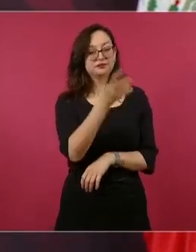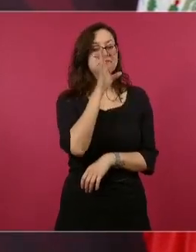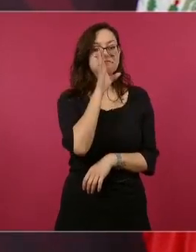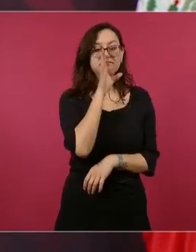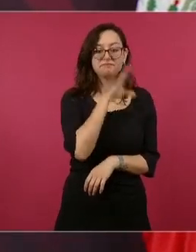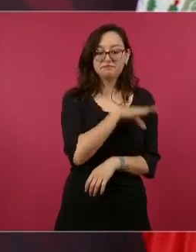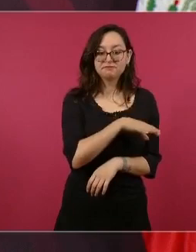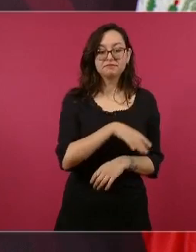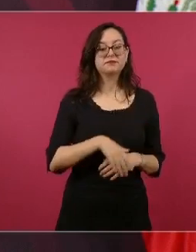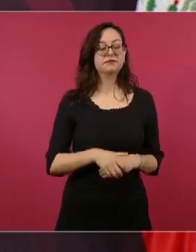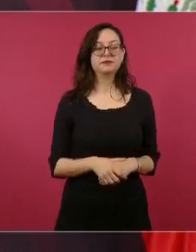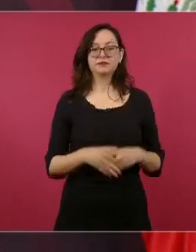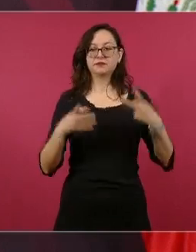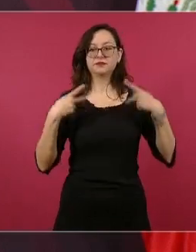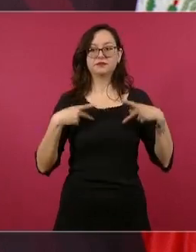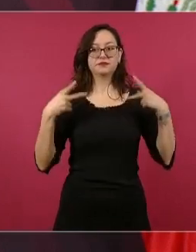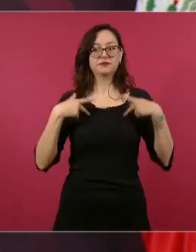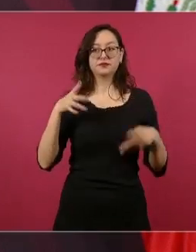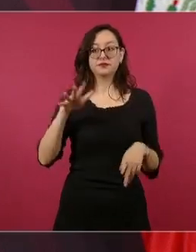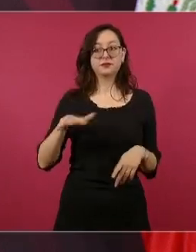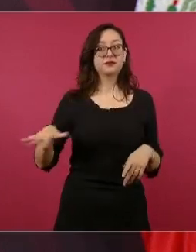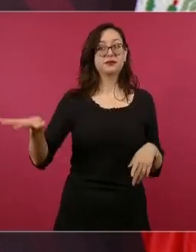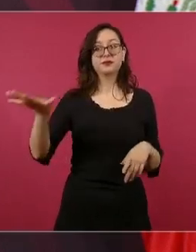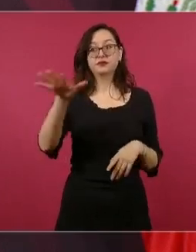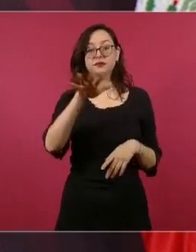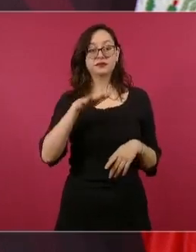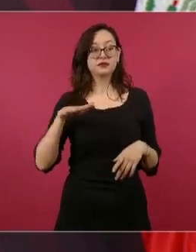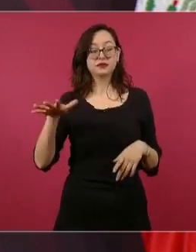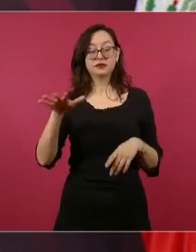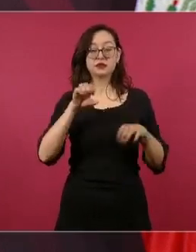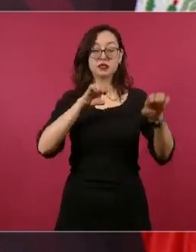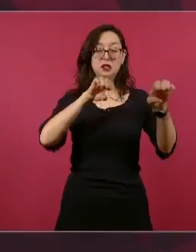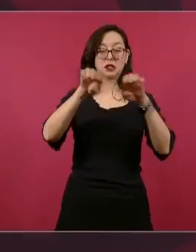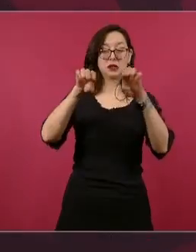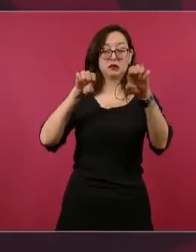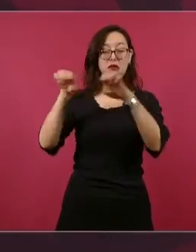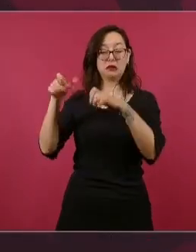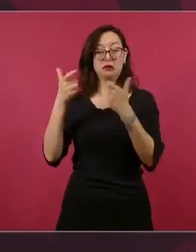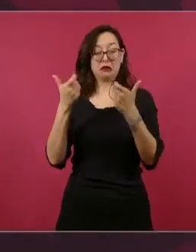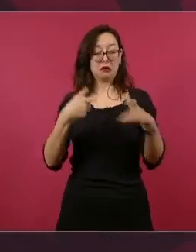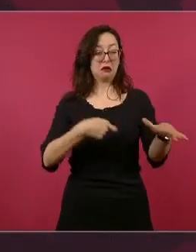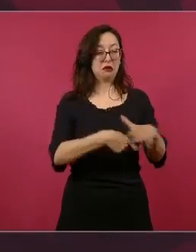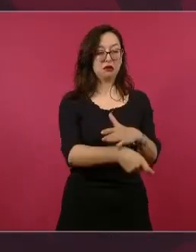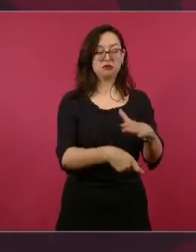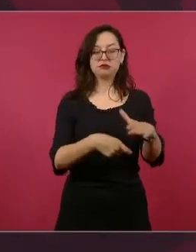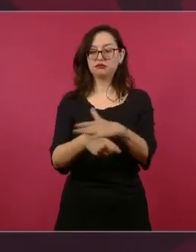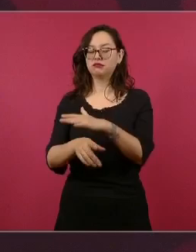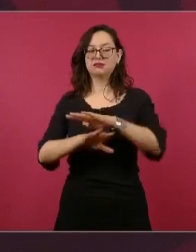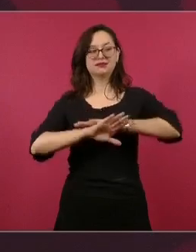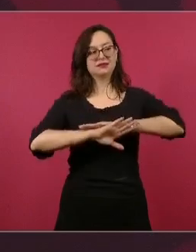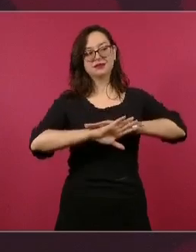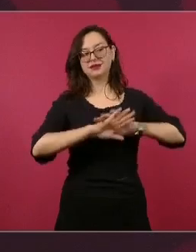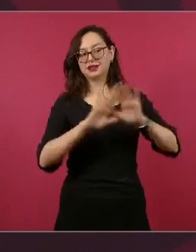no es poderoso caballero don dinero